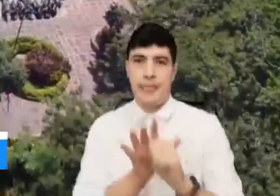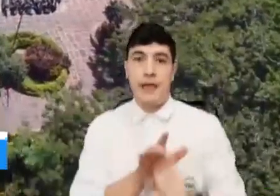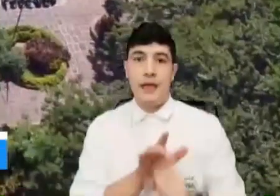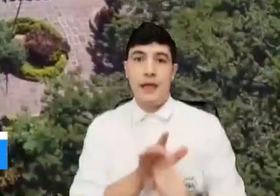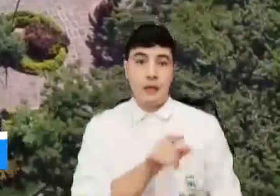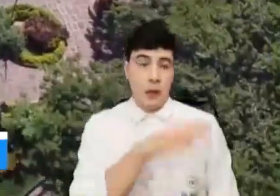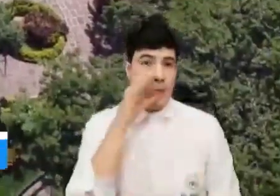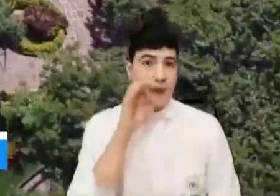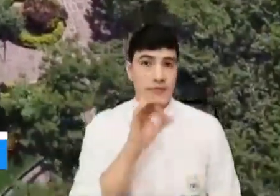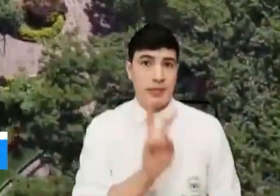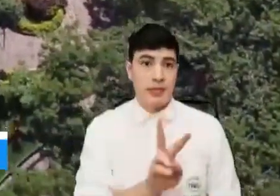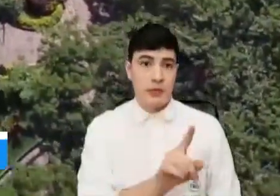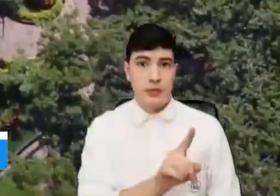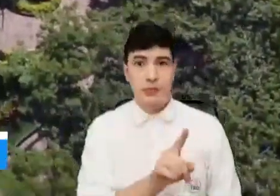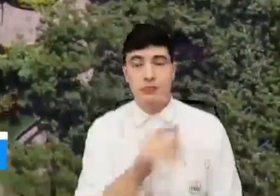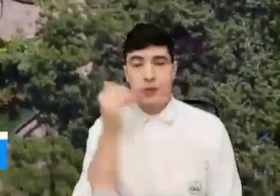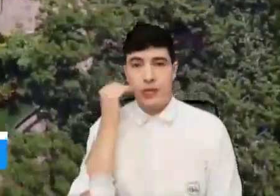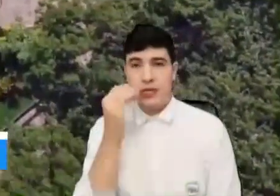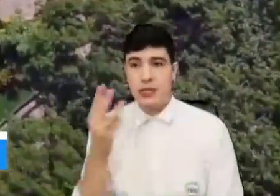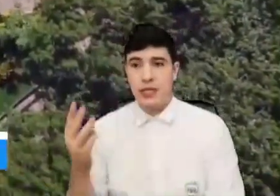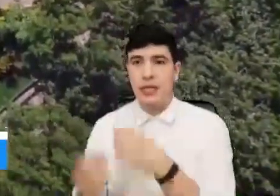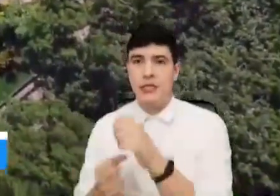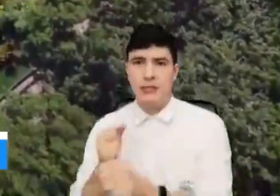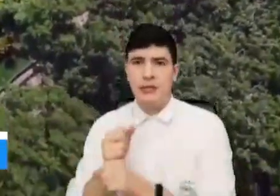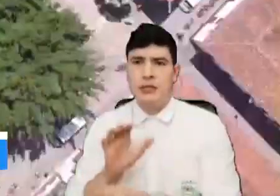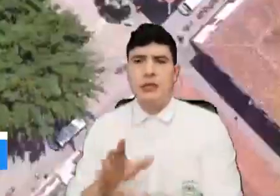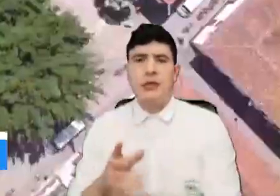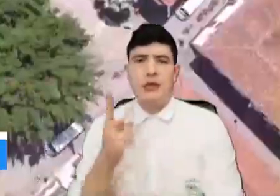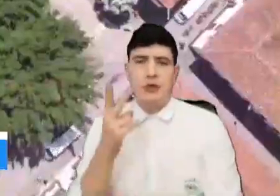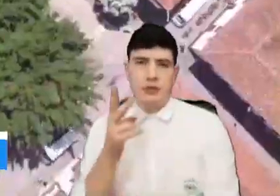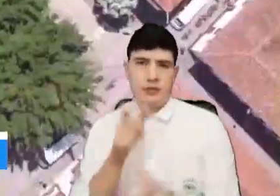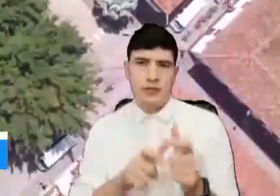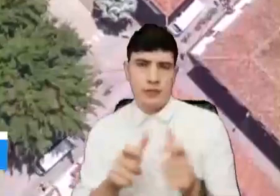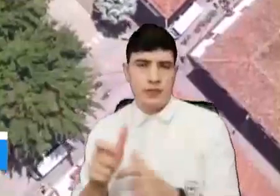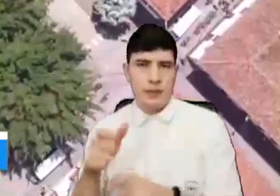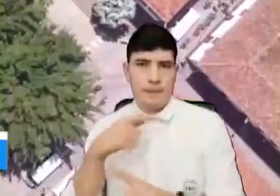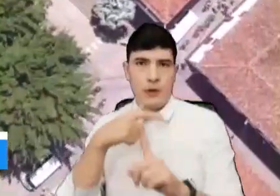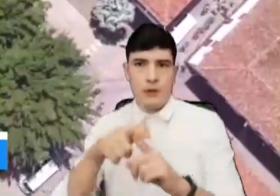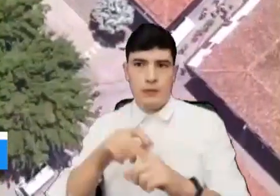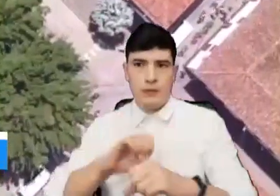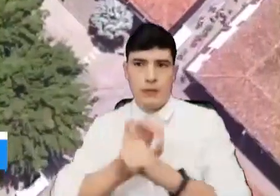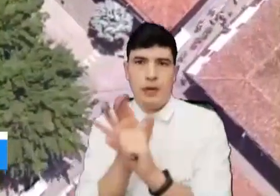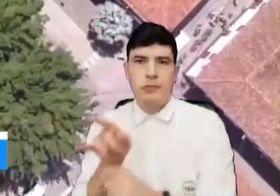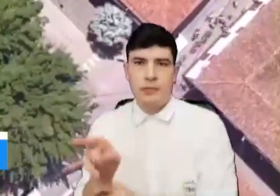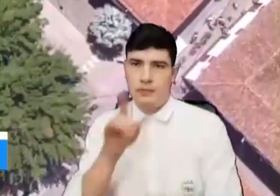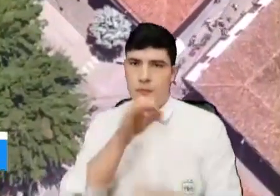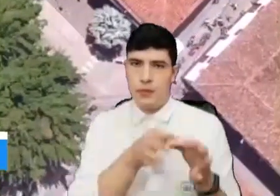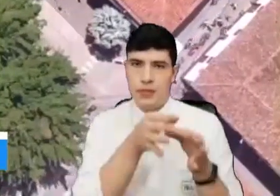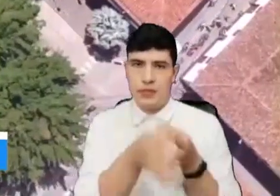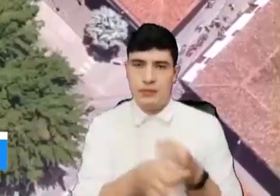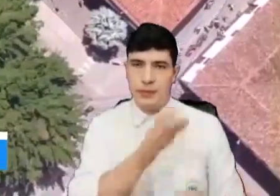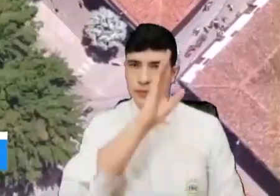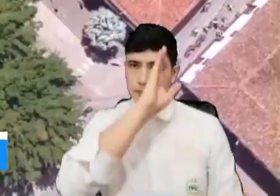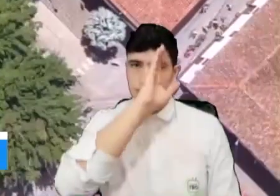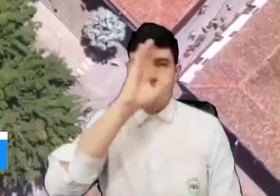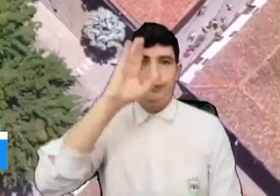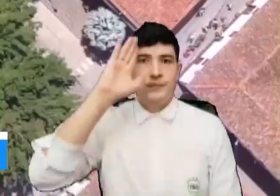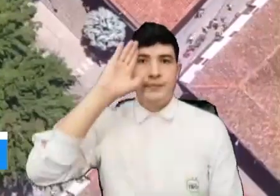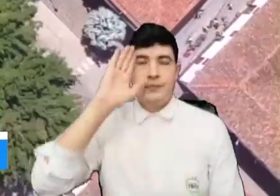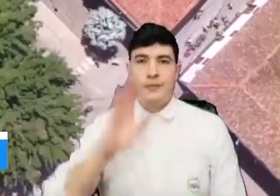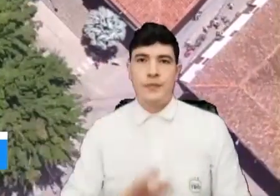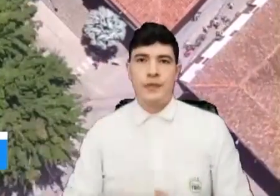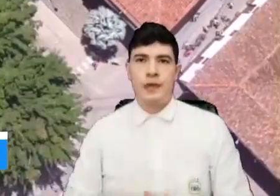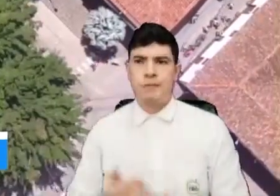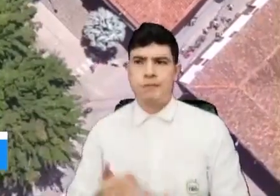son los nuevos casos de COVID-19 que se registran en el municipio de San Gil. Según las autoridades de salud, estos contagios se habrían presentado